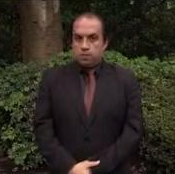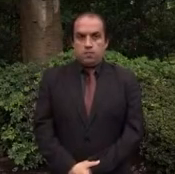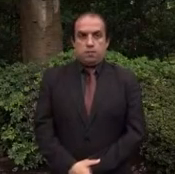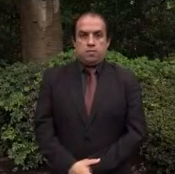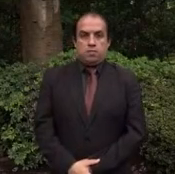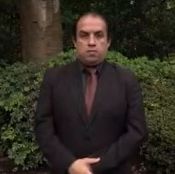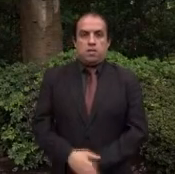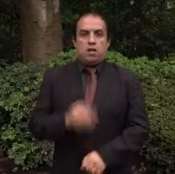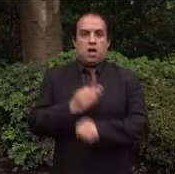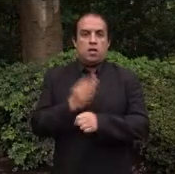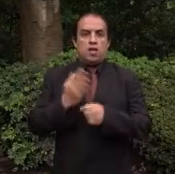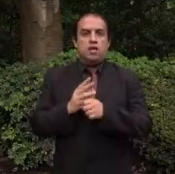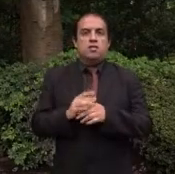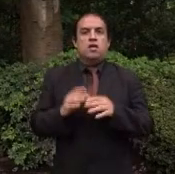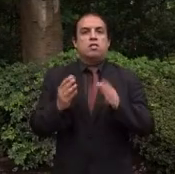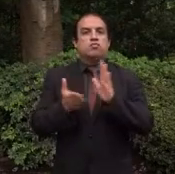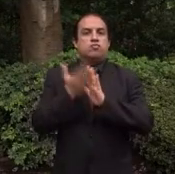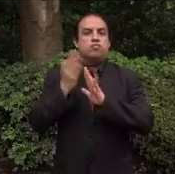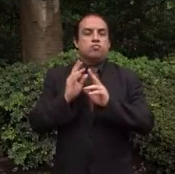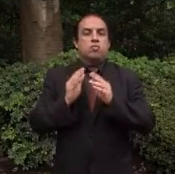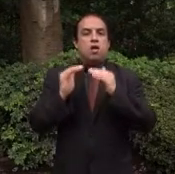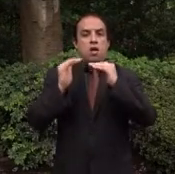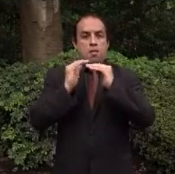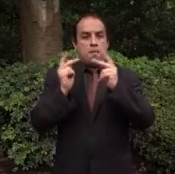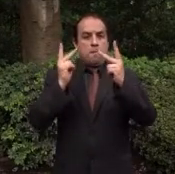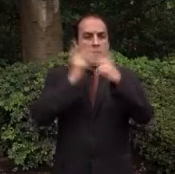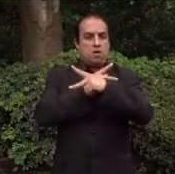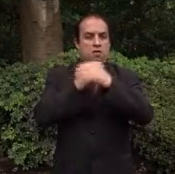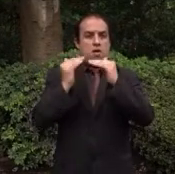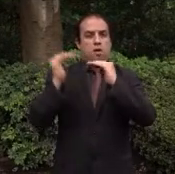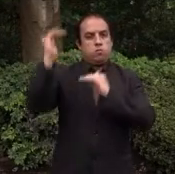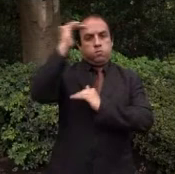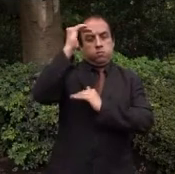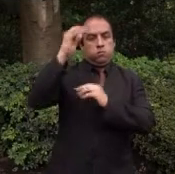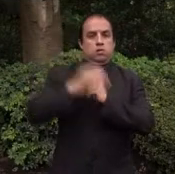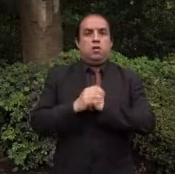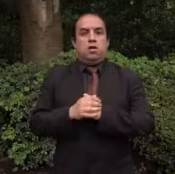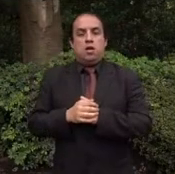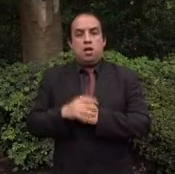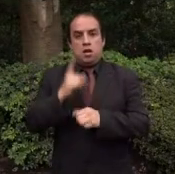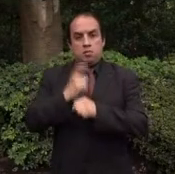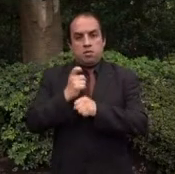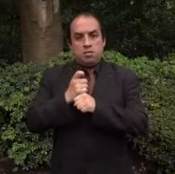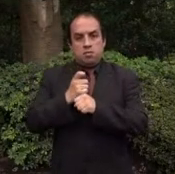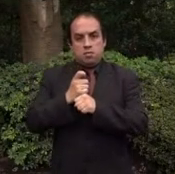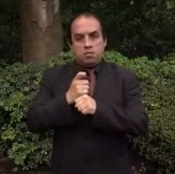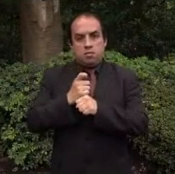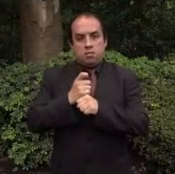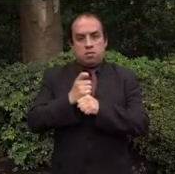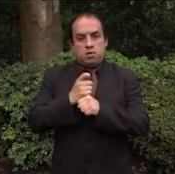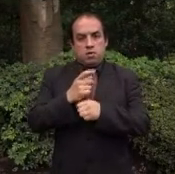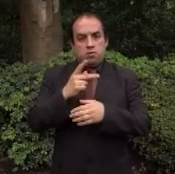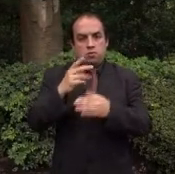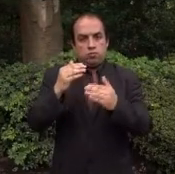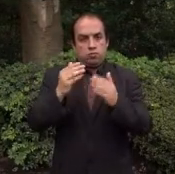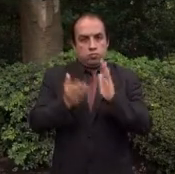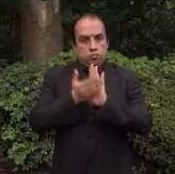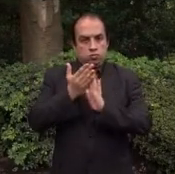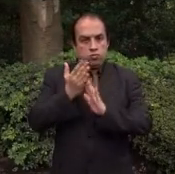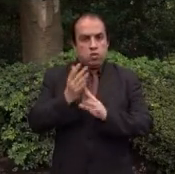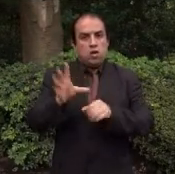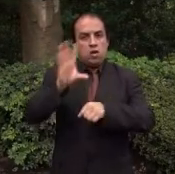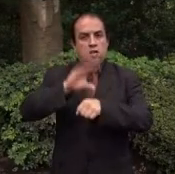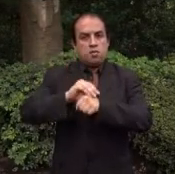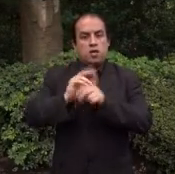periférico. La primera sección está dividida de la segunda sección por el periférico. Entonces, lo que va a permitir es